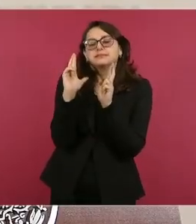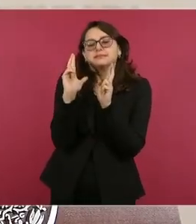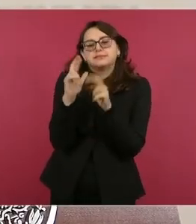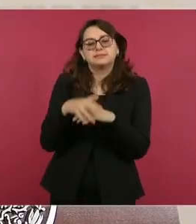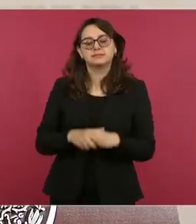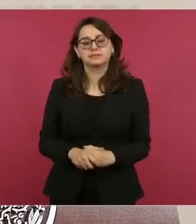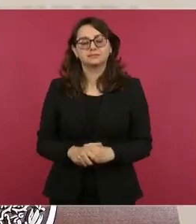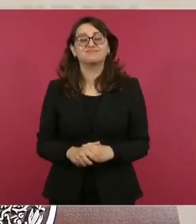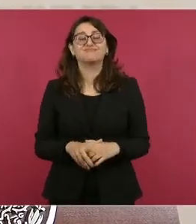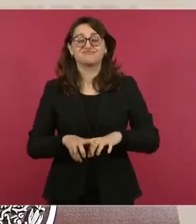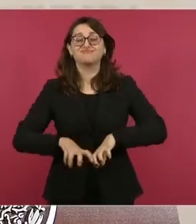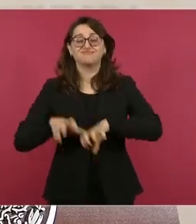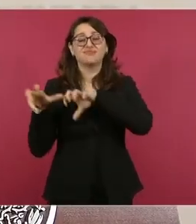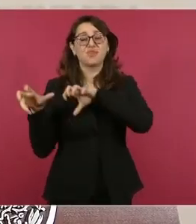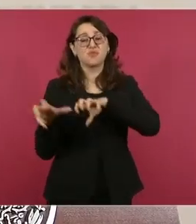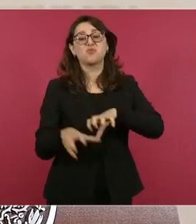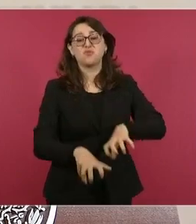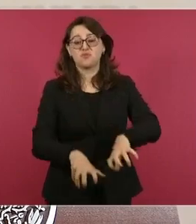porque sí va